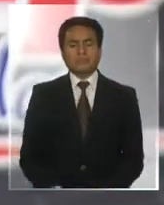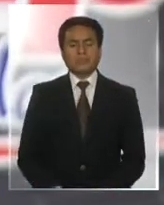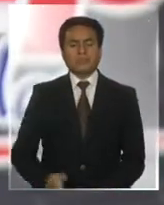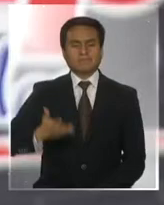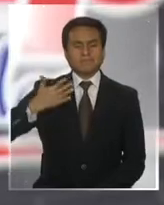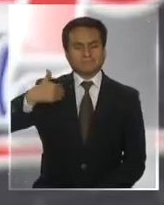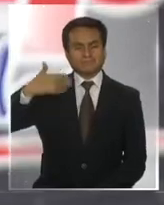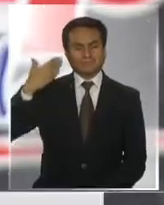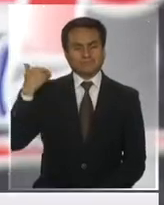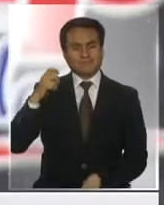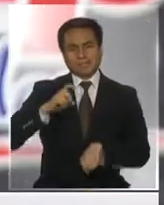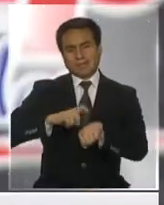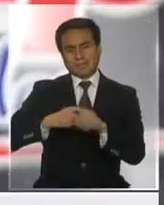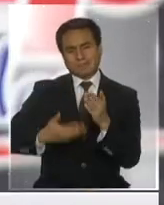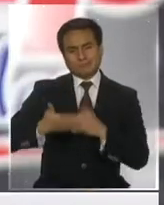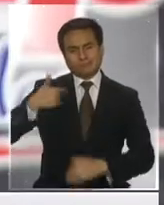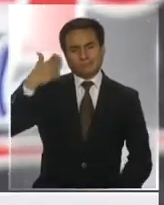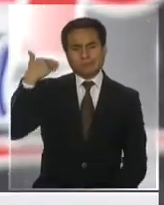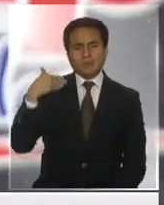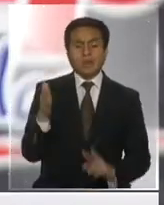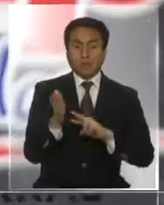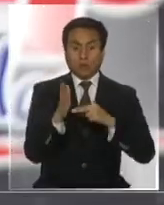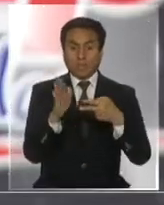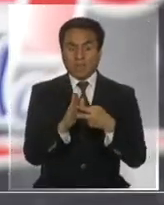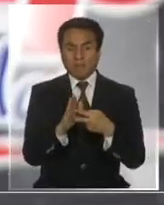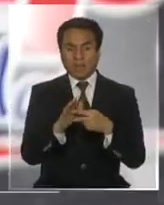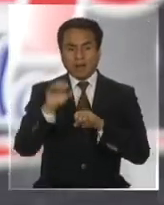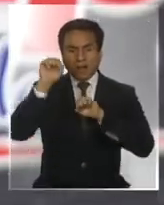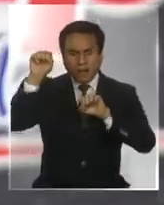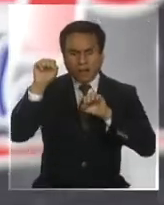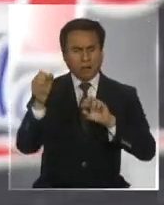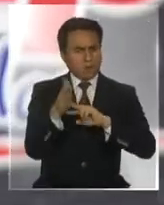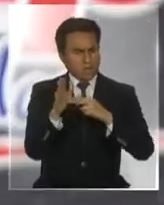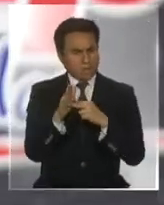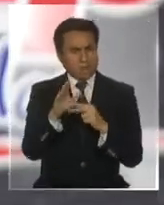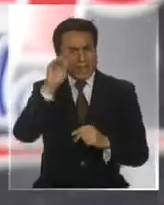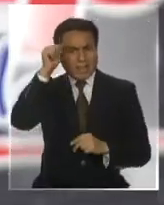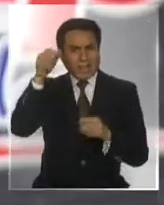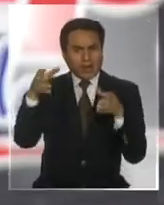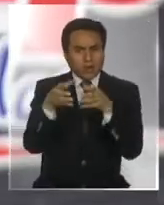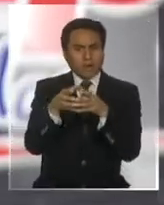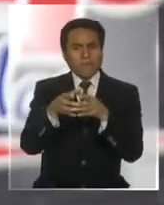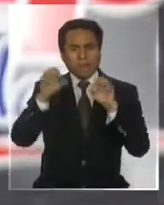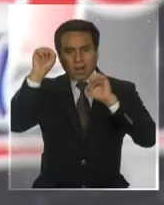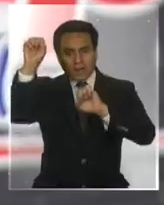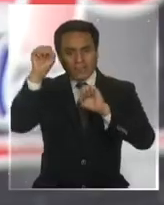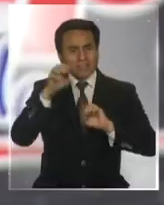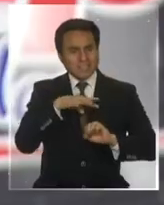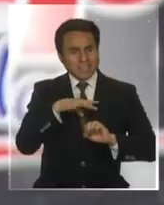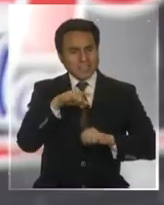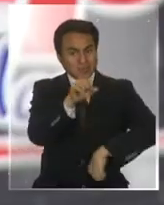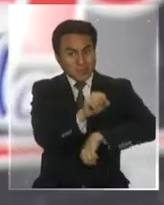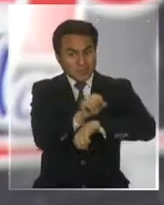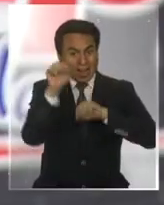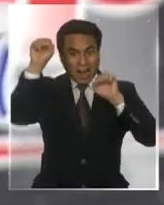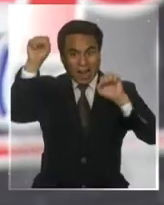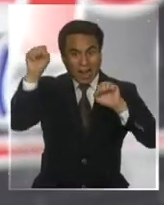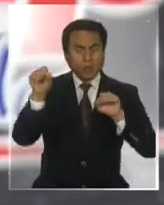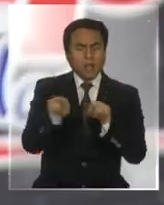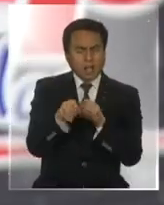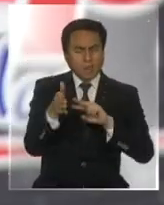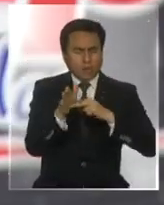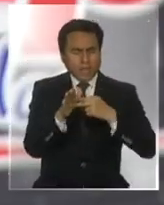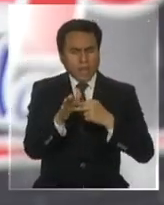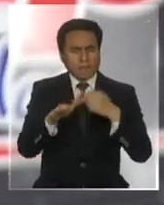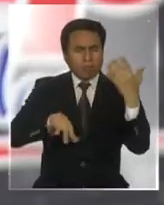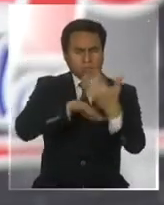Desde tiempos inmemoriales hay problemas con la hinchada. Desde que se crearon, me imagino, las barras bravas en Chile, hemos tenido